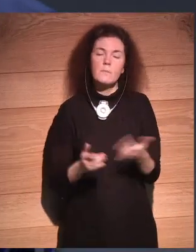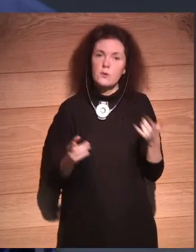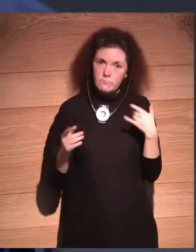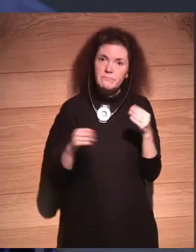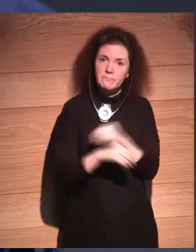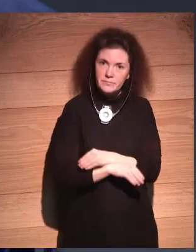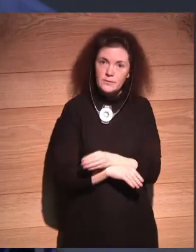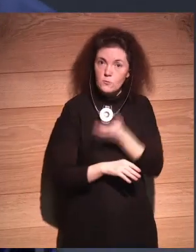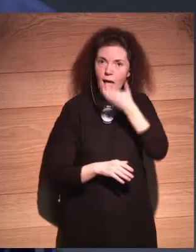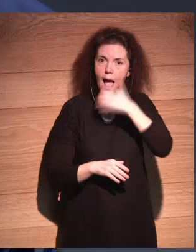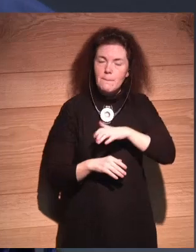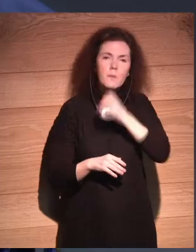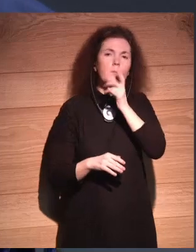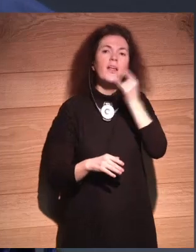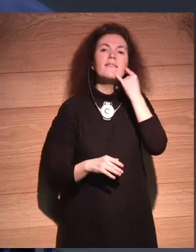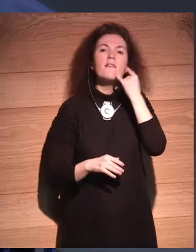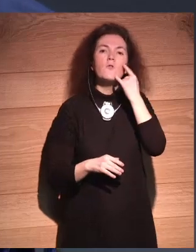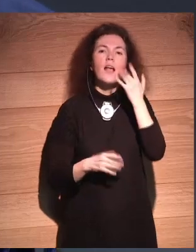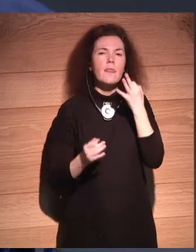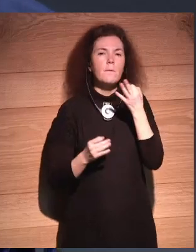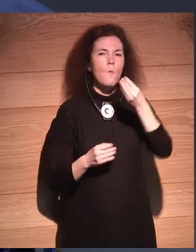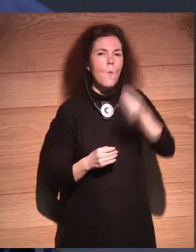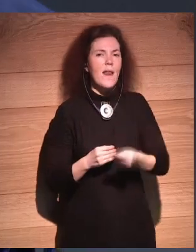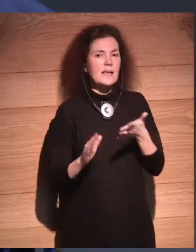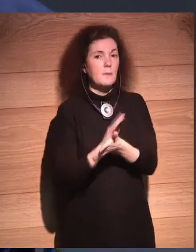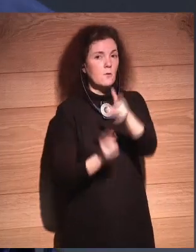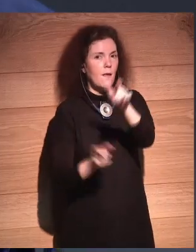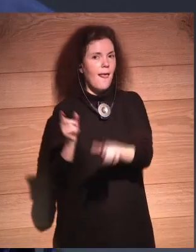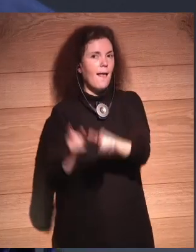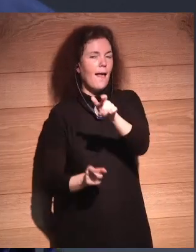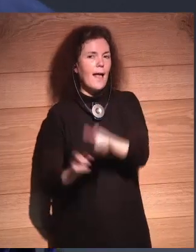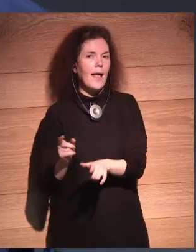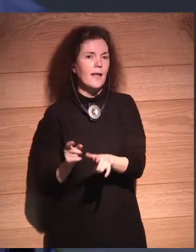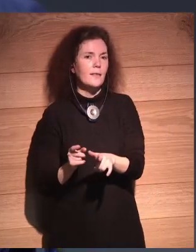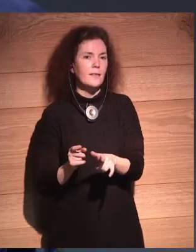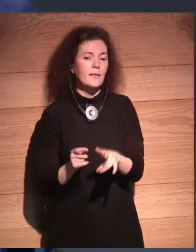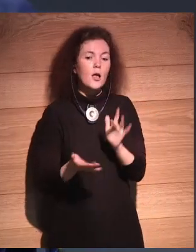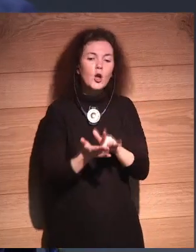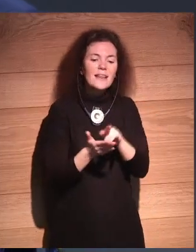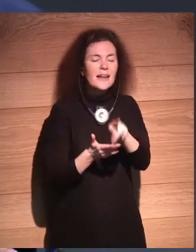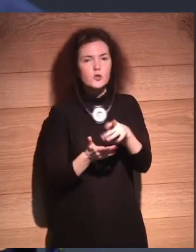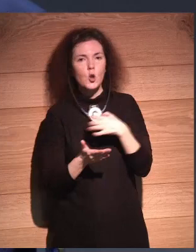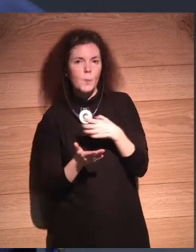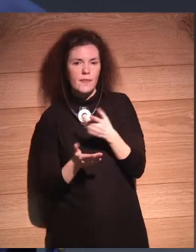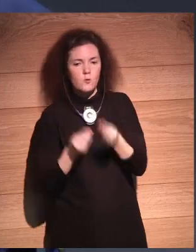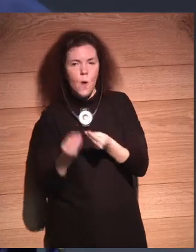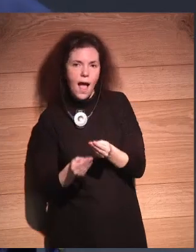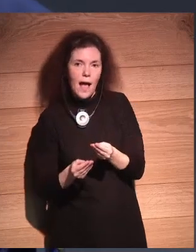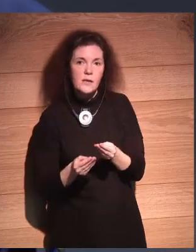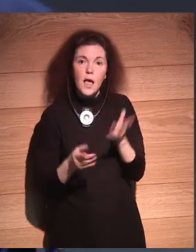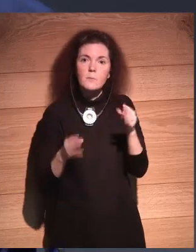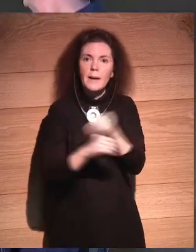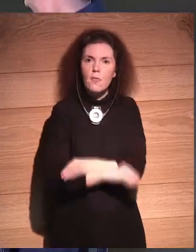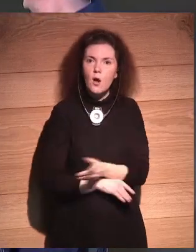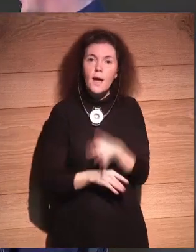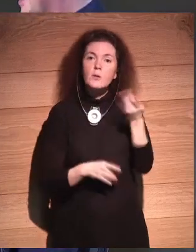paradoja en Apple. Telefónica, por ejemplo, va a tener que ser muy buena explicándole a las personas cuándo o a qué no deberían de conectarse. También, de nuevo es una paradoja